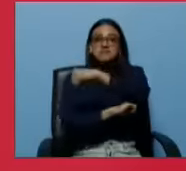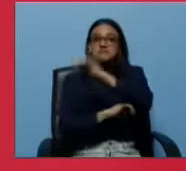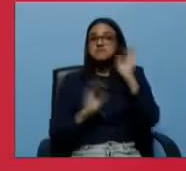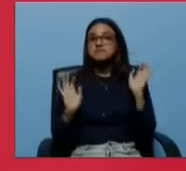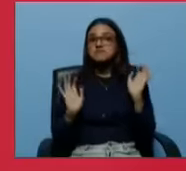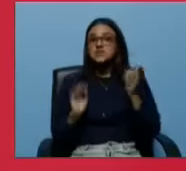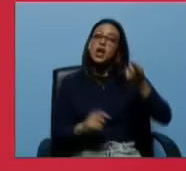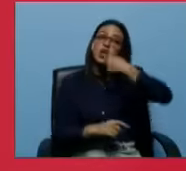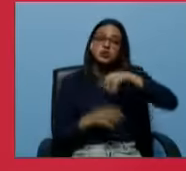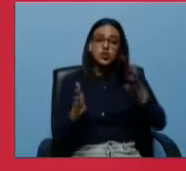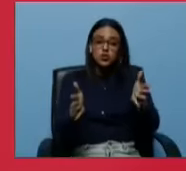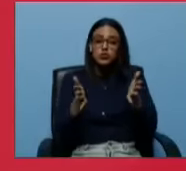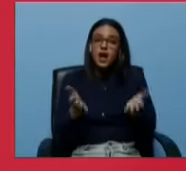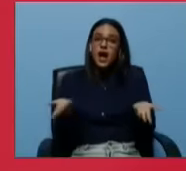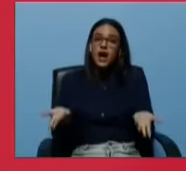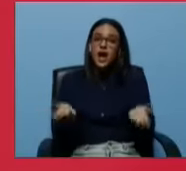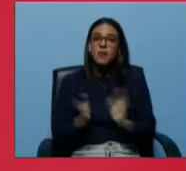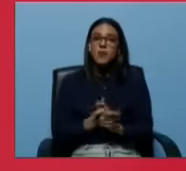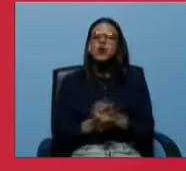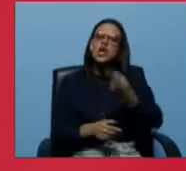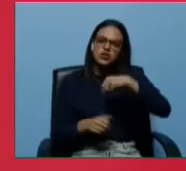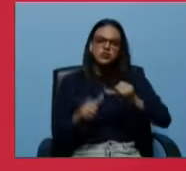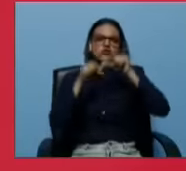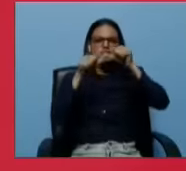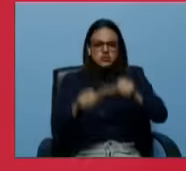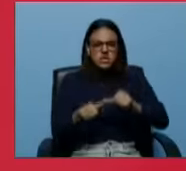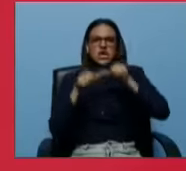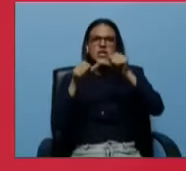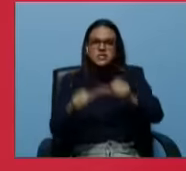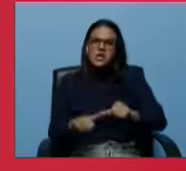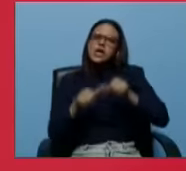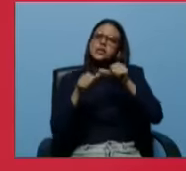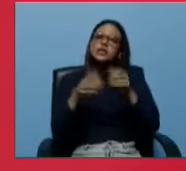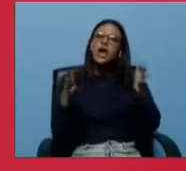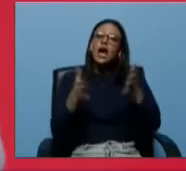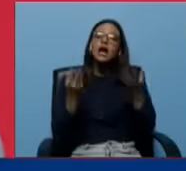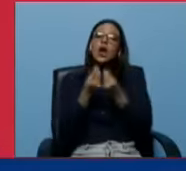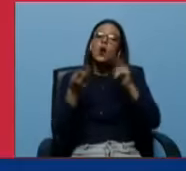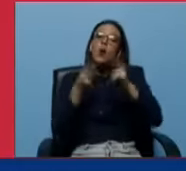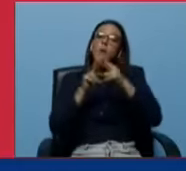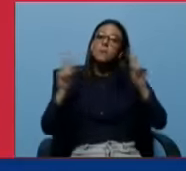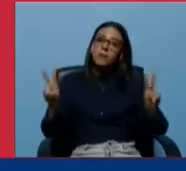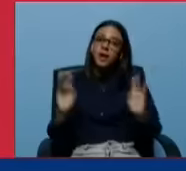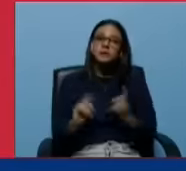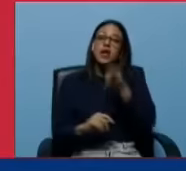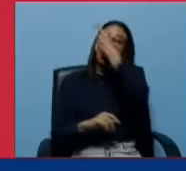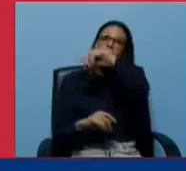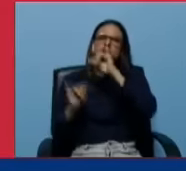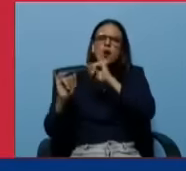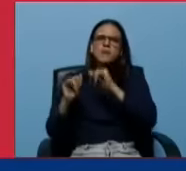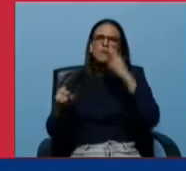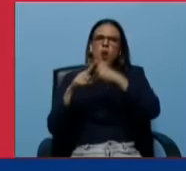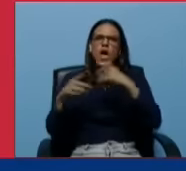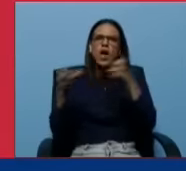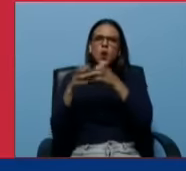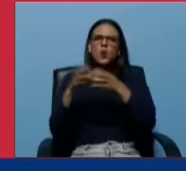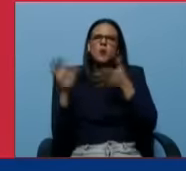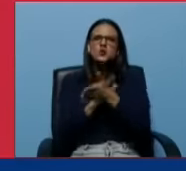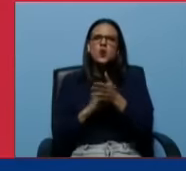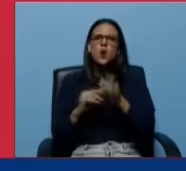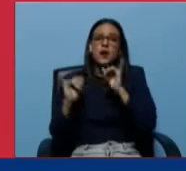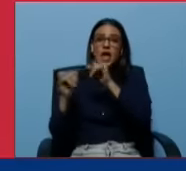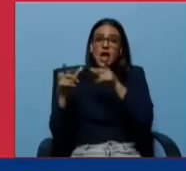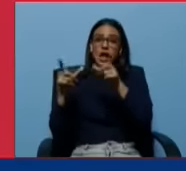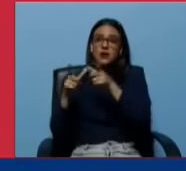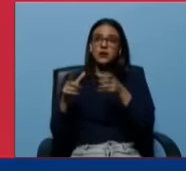Ganamos y seguiremos ganando con la paz. Ese grupo de Lima tenía, como decía